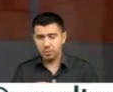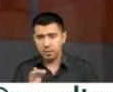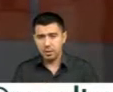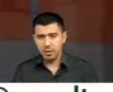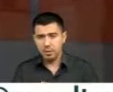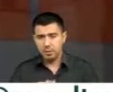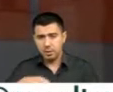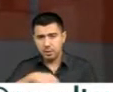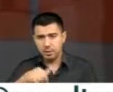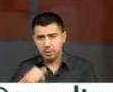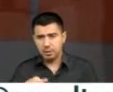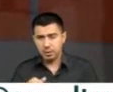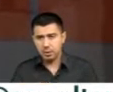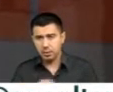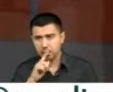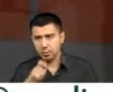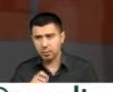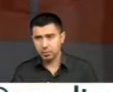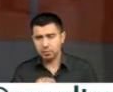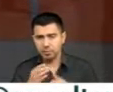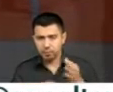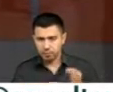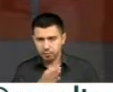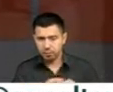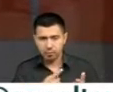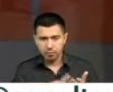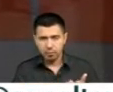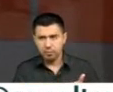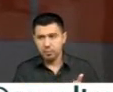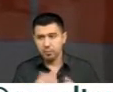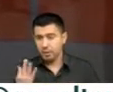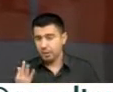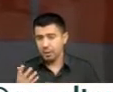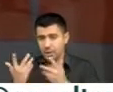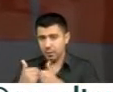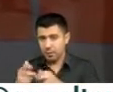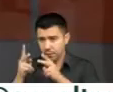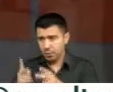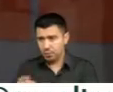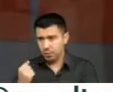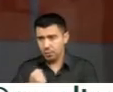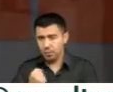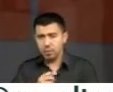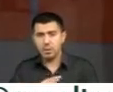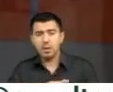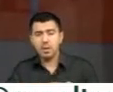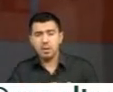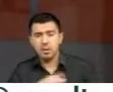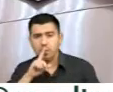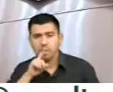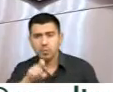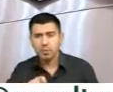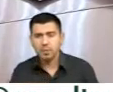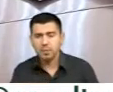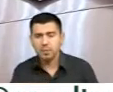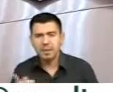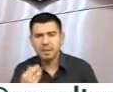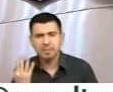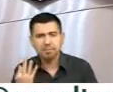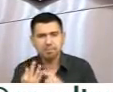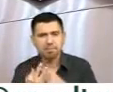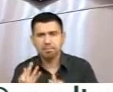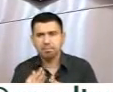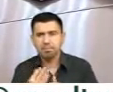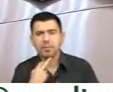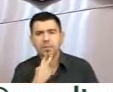santandereana desarrolla una audiencia pública en la cual tres funcionarios de la alcaldía de bucaramanga rinden versión